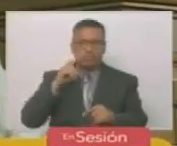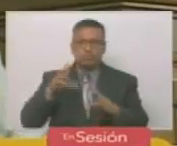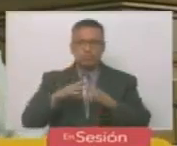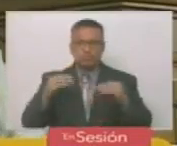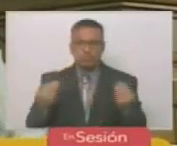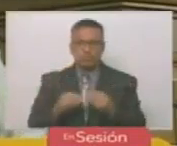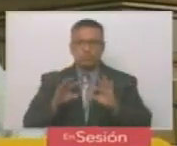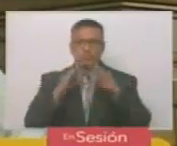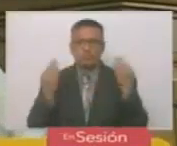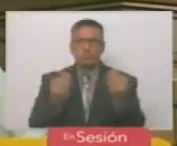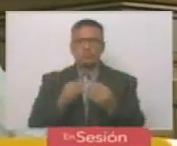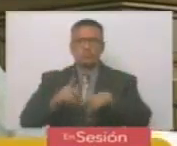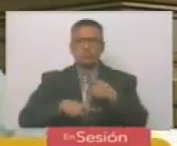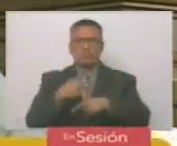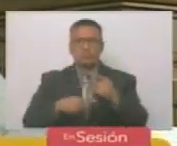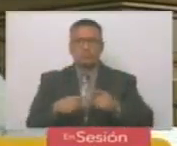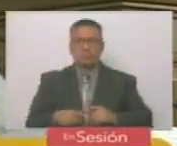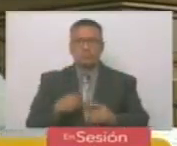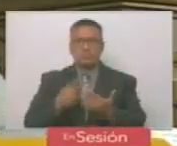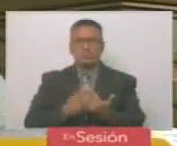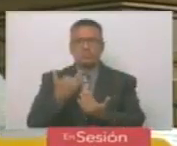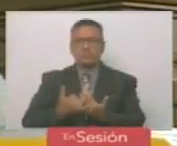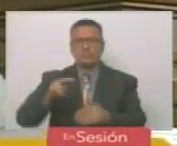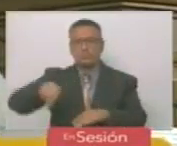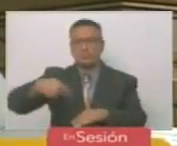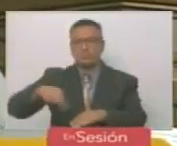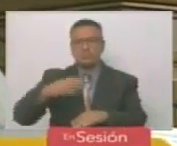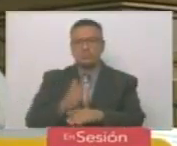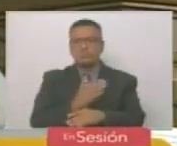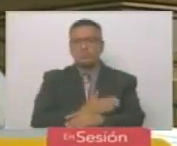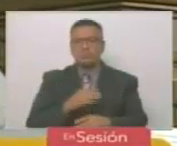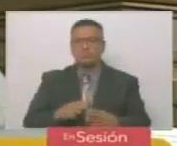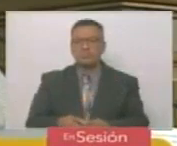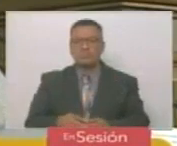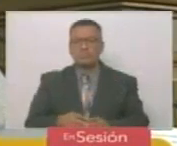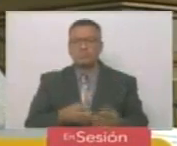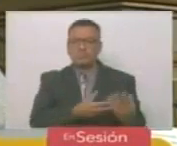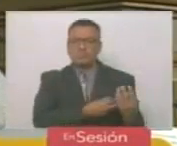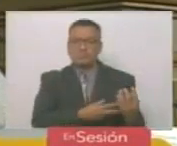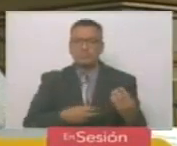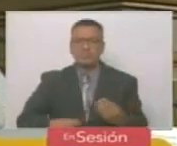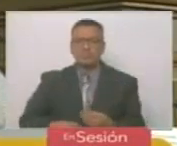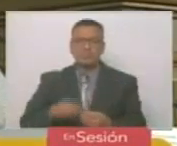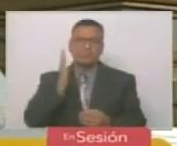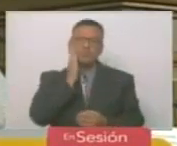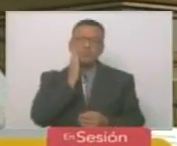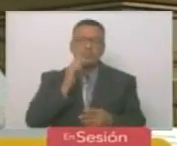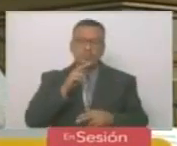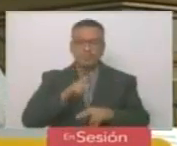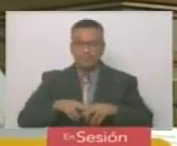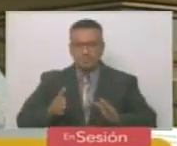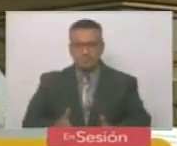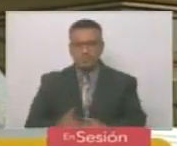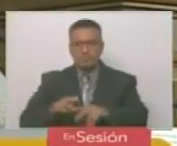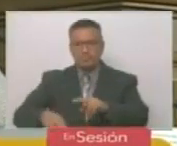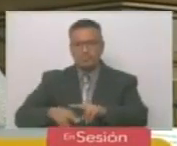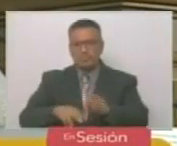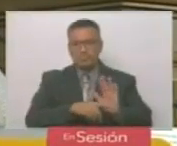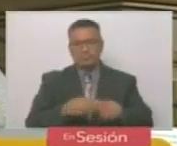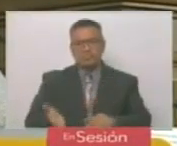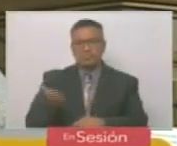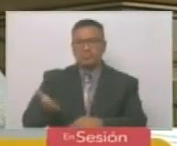durante el proceso de parto, nacimiento, posparto, lactancia materna y crianza,